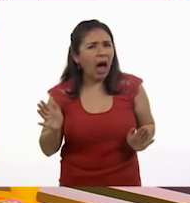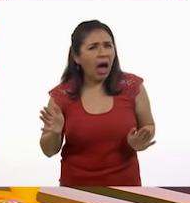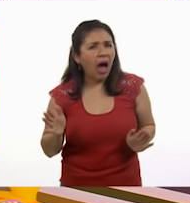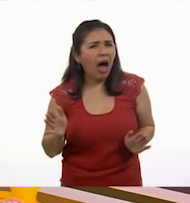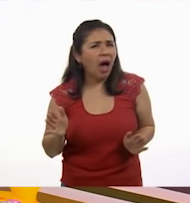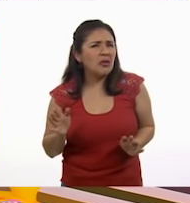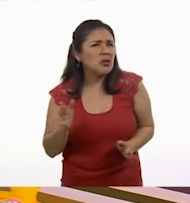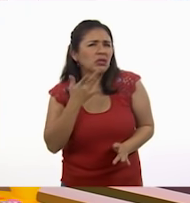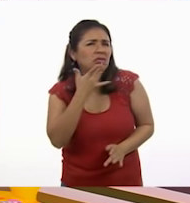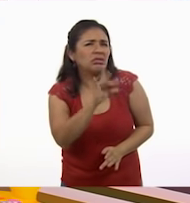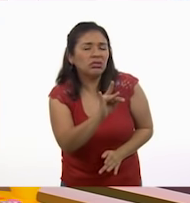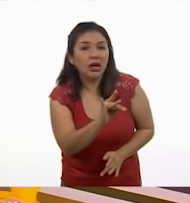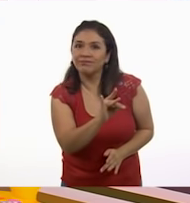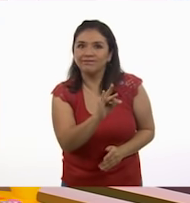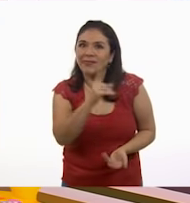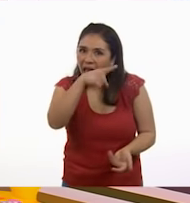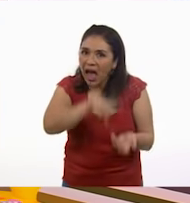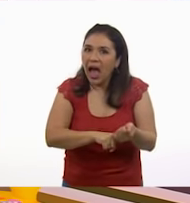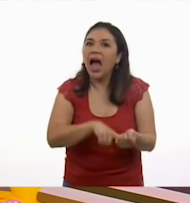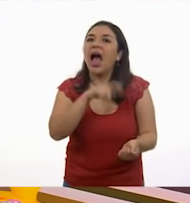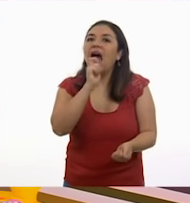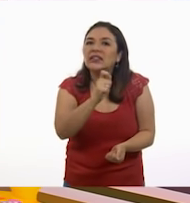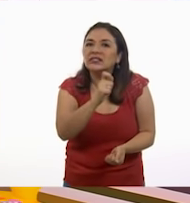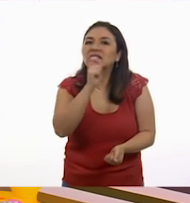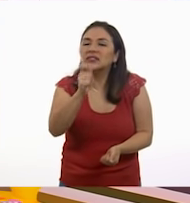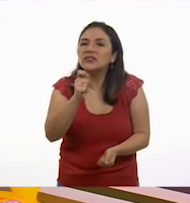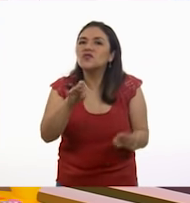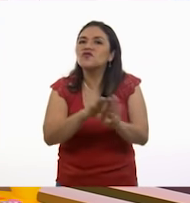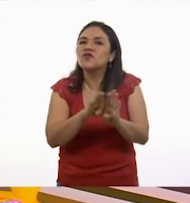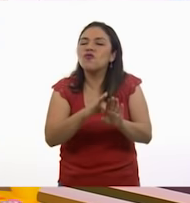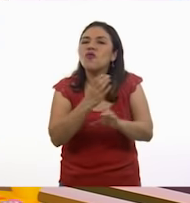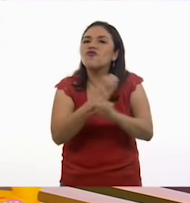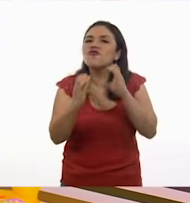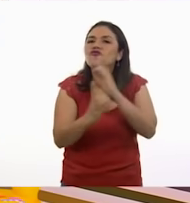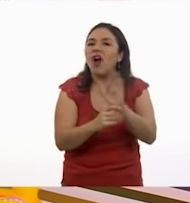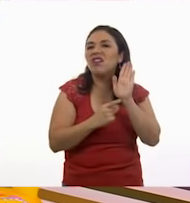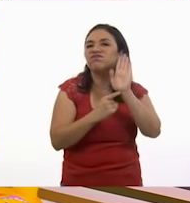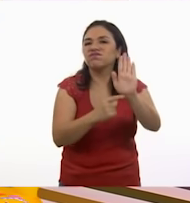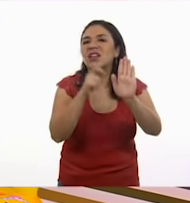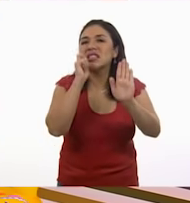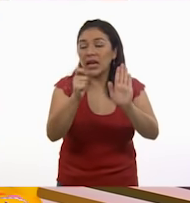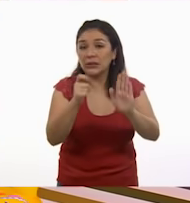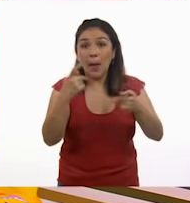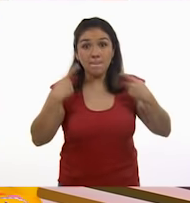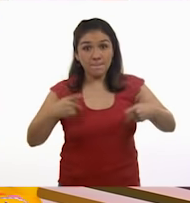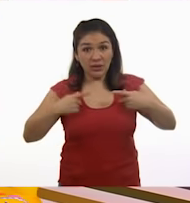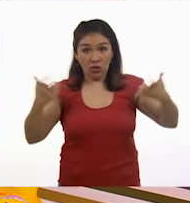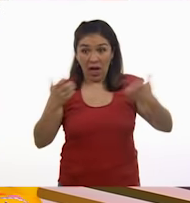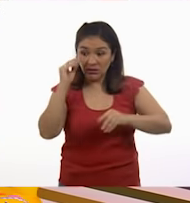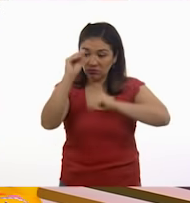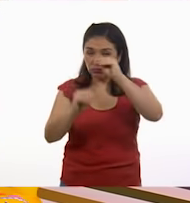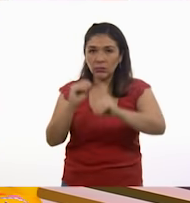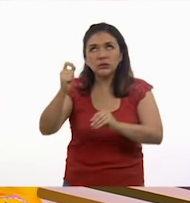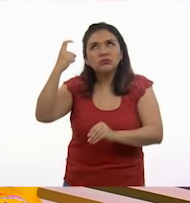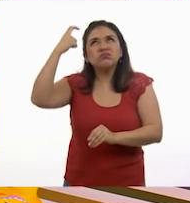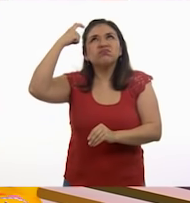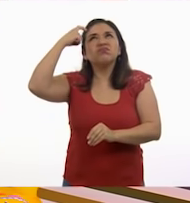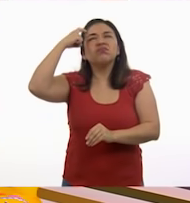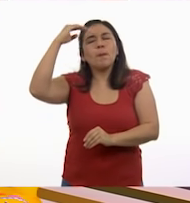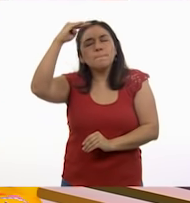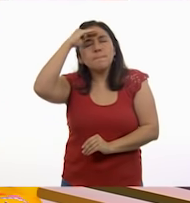tiene un significado porque además vista para que todos sepan allí en casa el que hace las máscaras está pensando